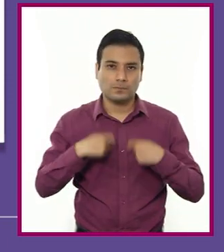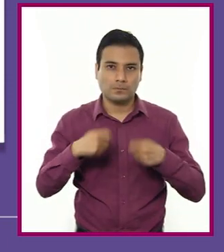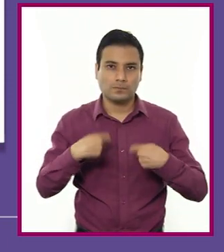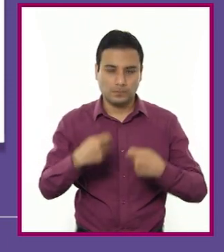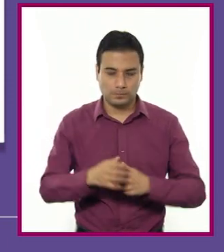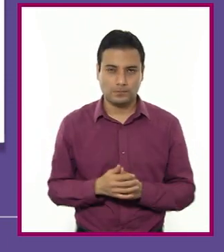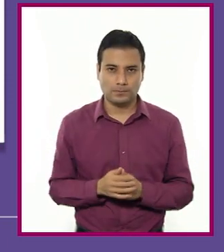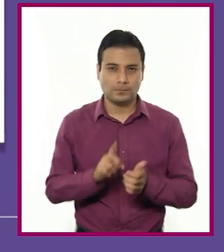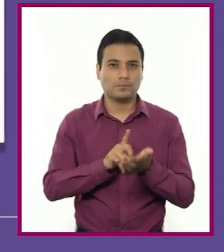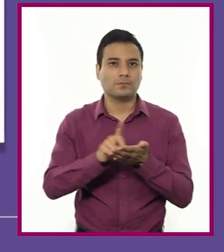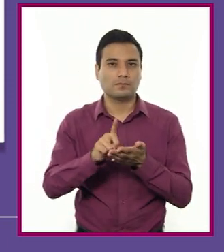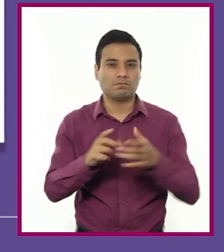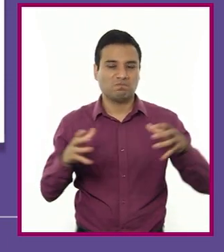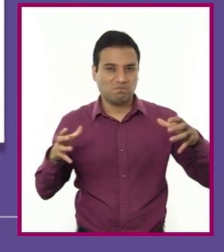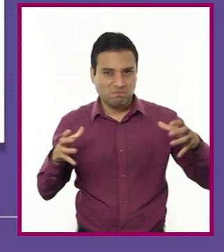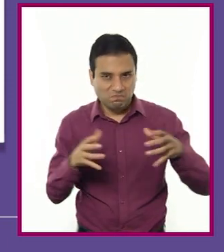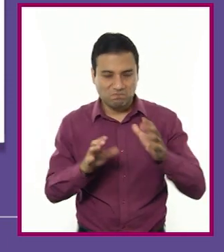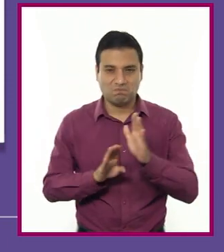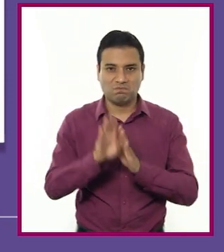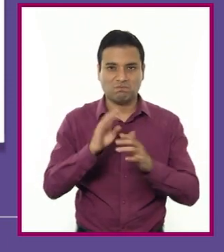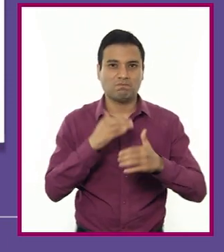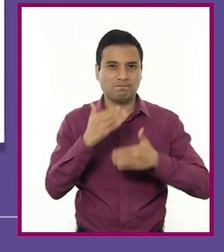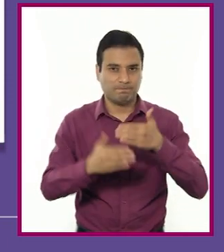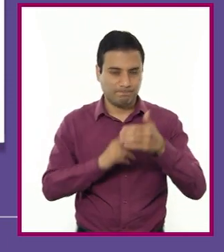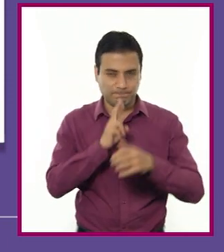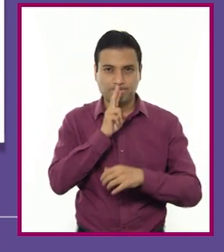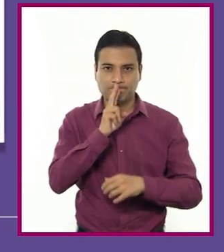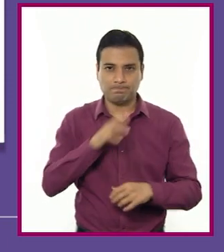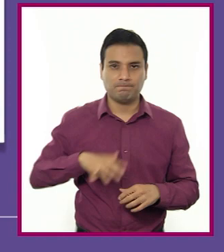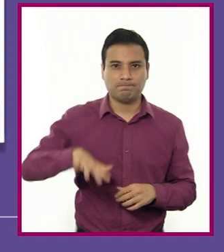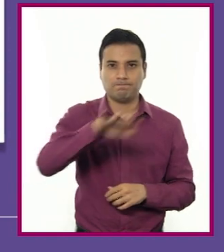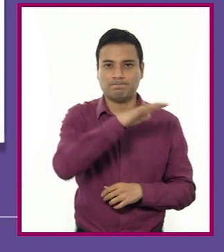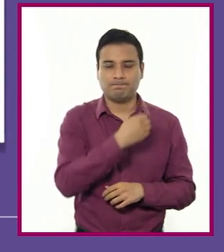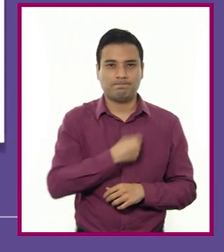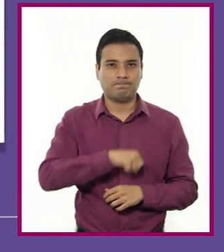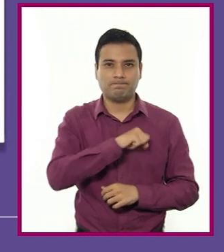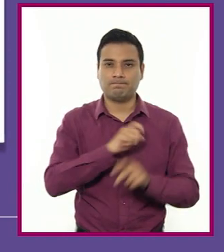al desarrollo y a un ambiente sano y a la paz.